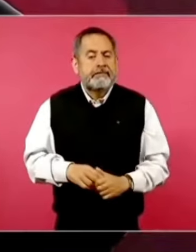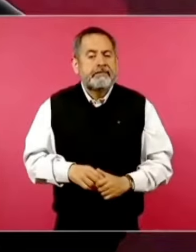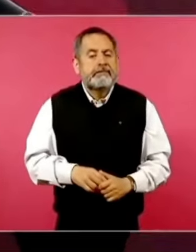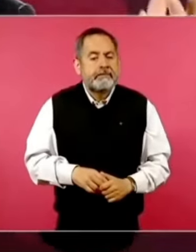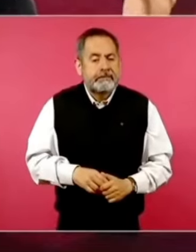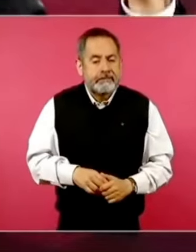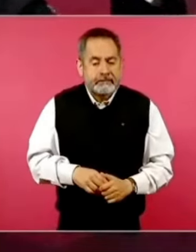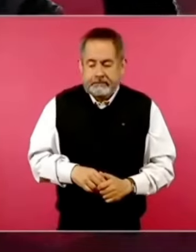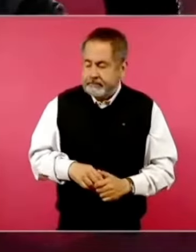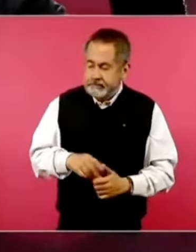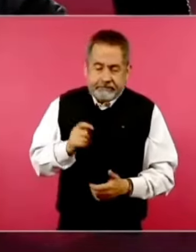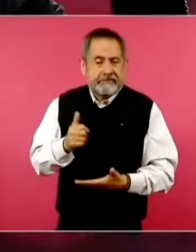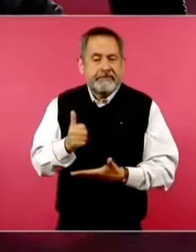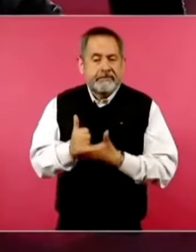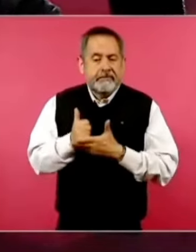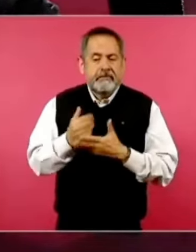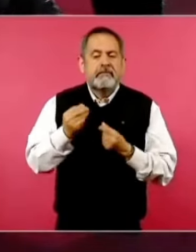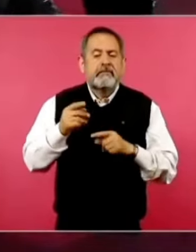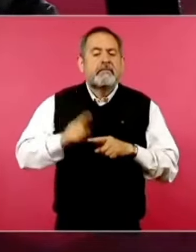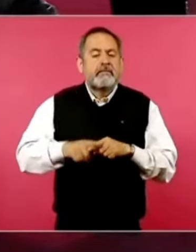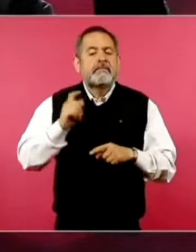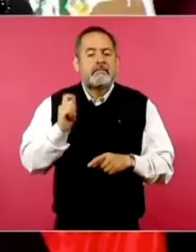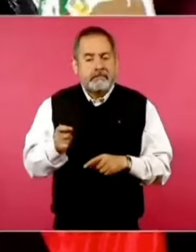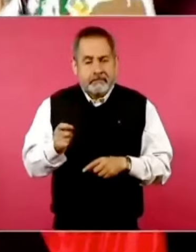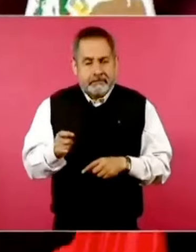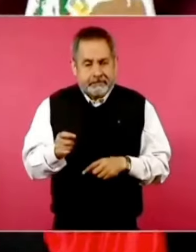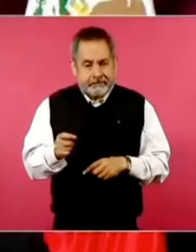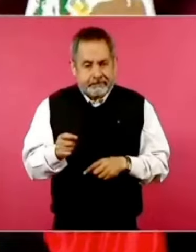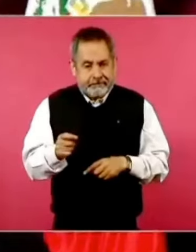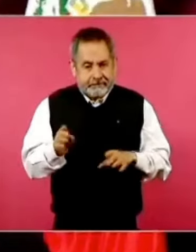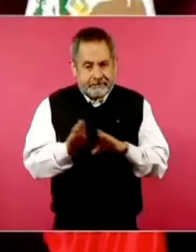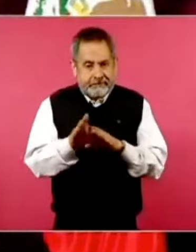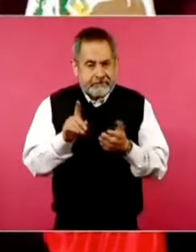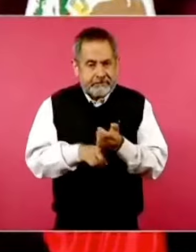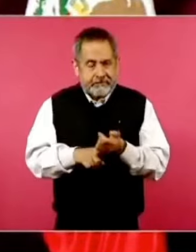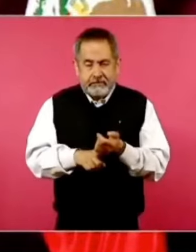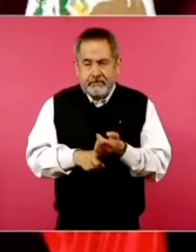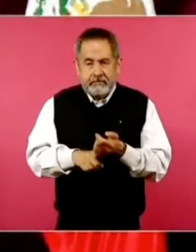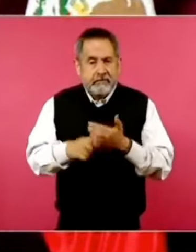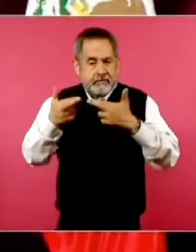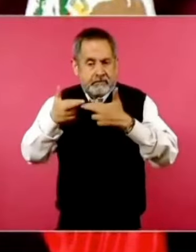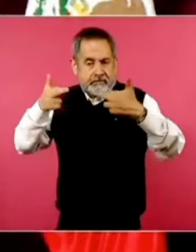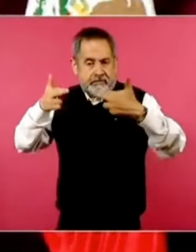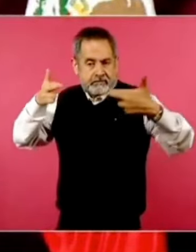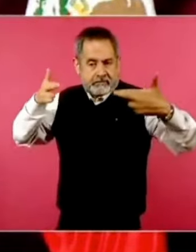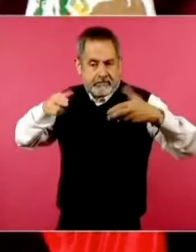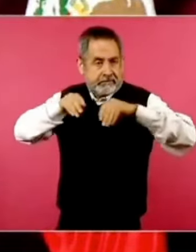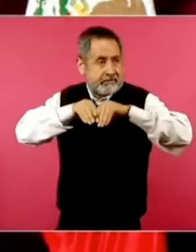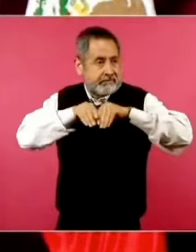ayuda mucho tener un sistema de distribución